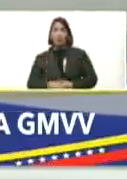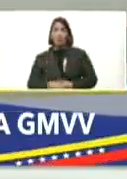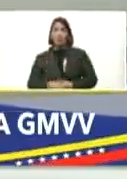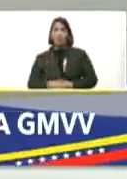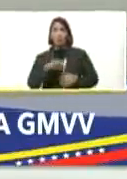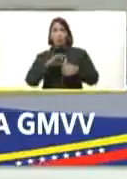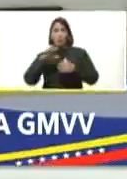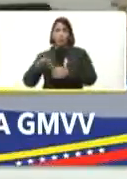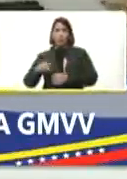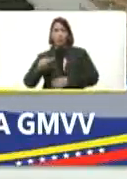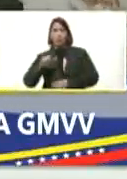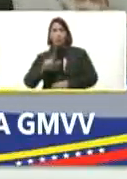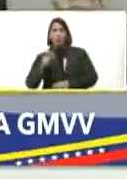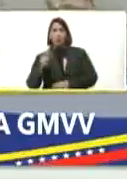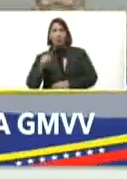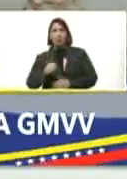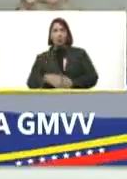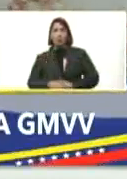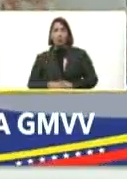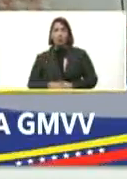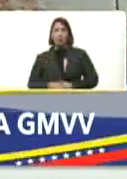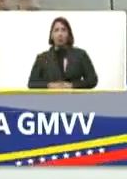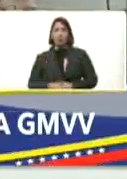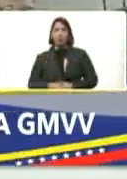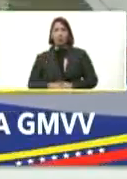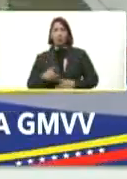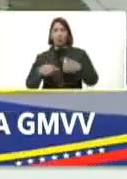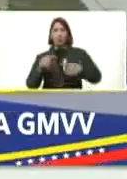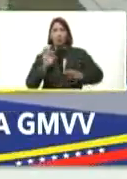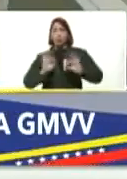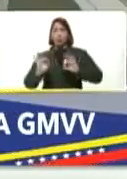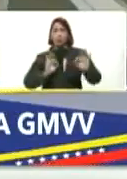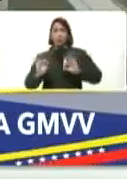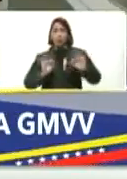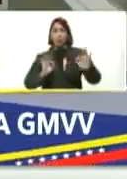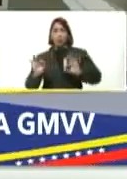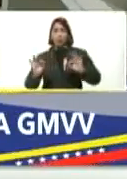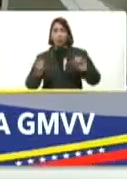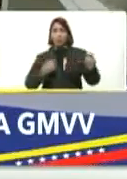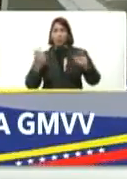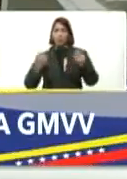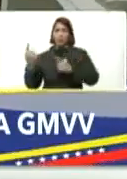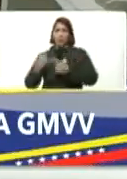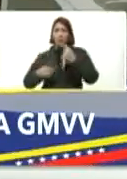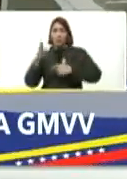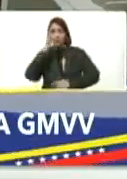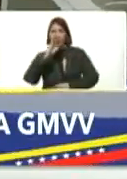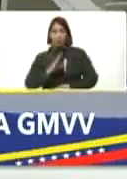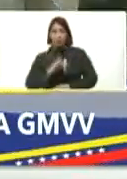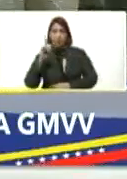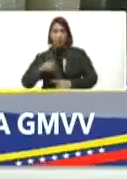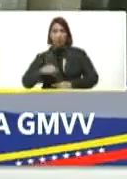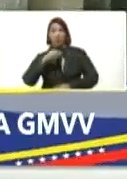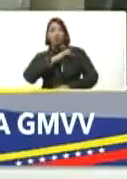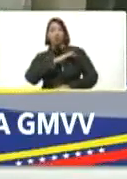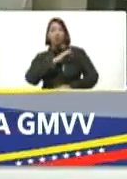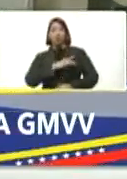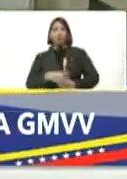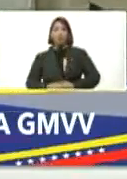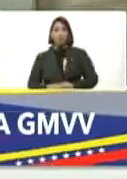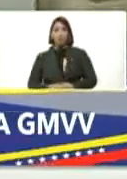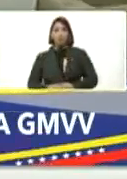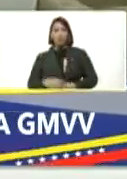Cultivan algas y luego las preparan y las exportan a Brasil y a Chile. Y se